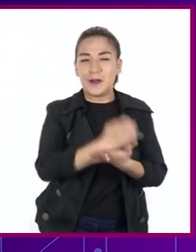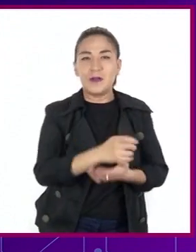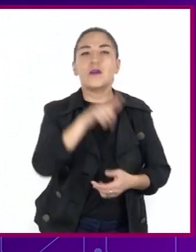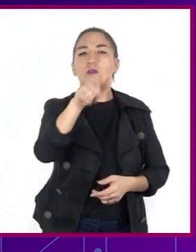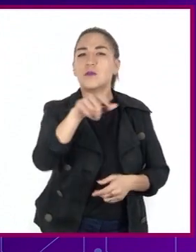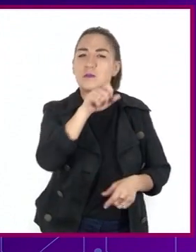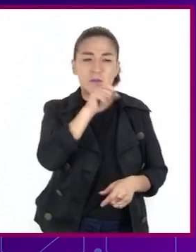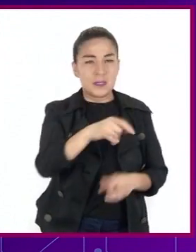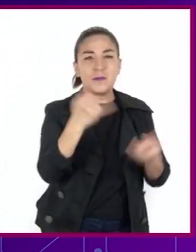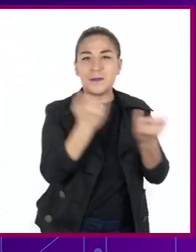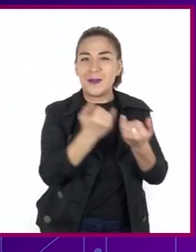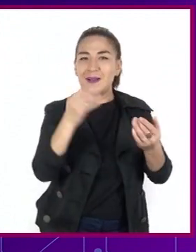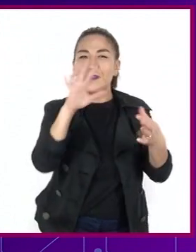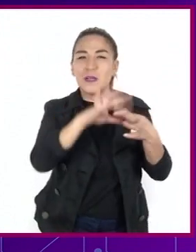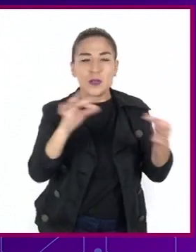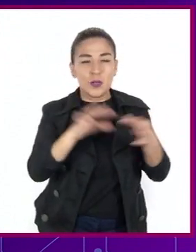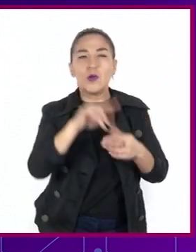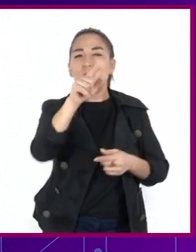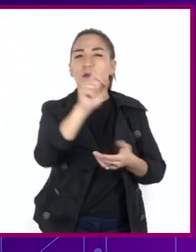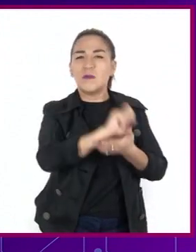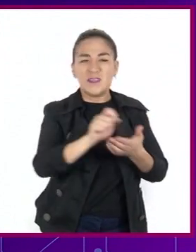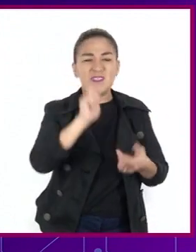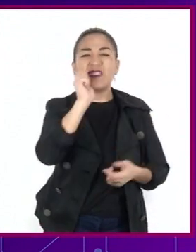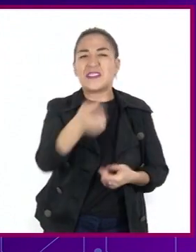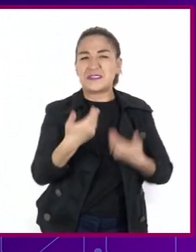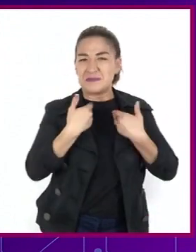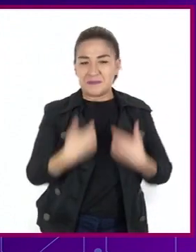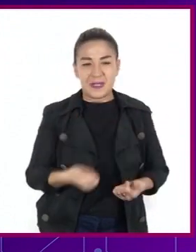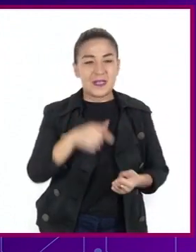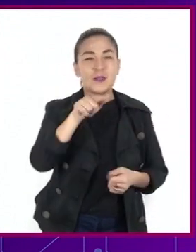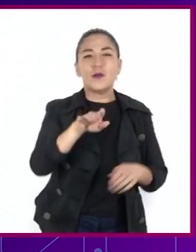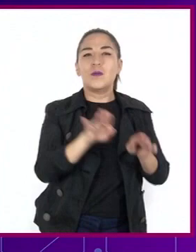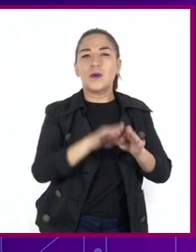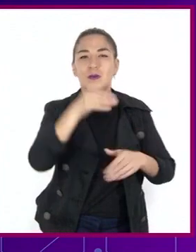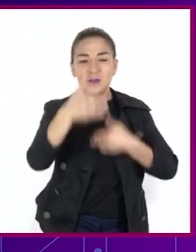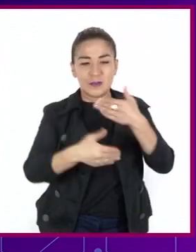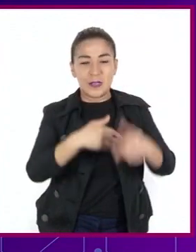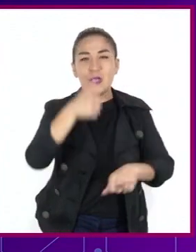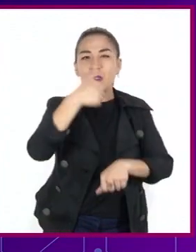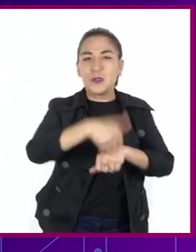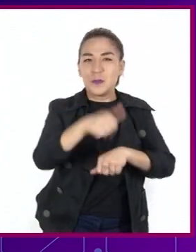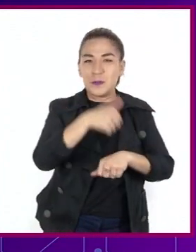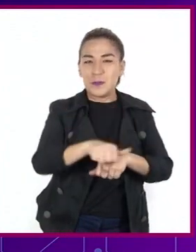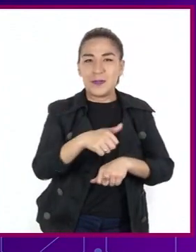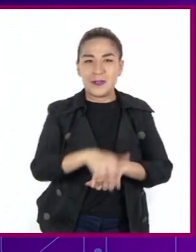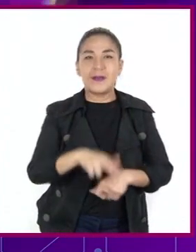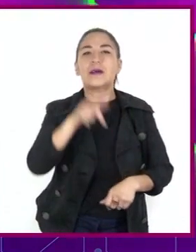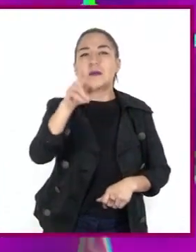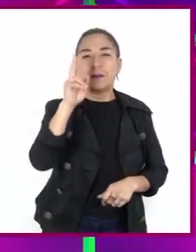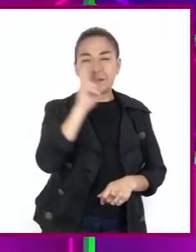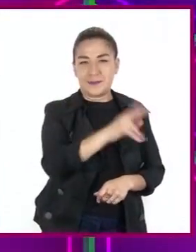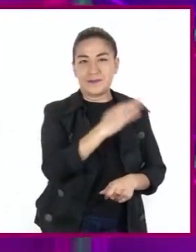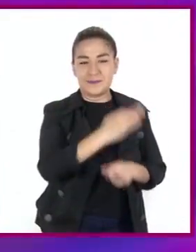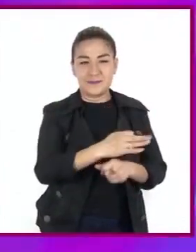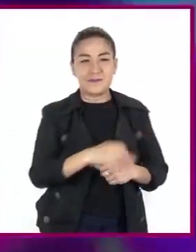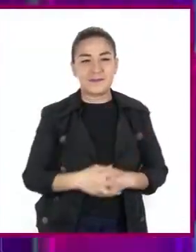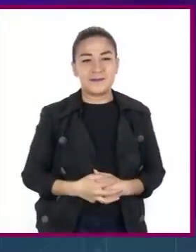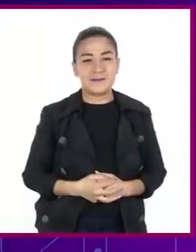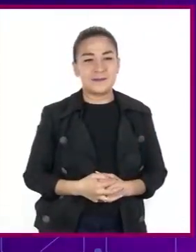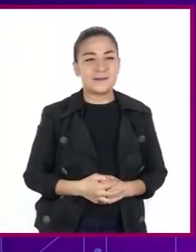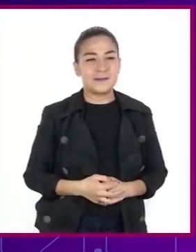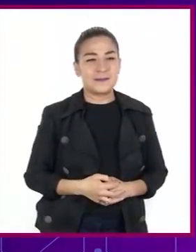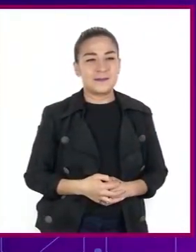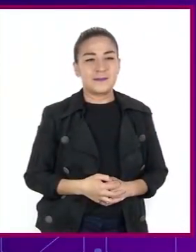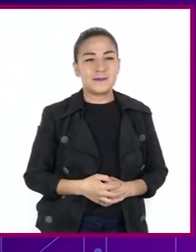sus propias palabras qué entienden por sucesión numérica. Después, acompáñenme a leer la siguiente definición.